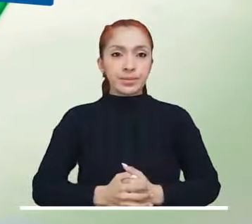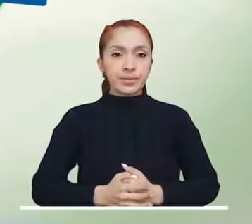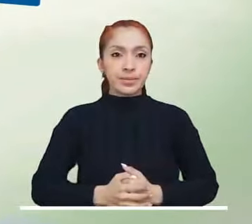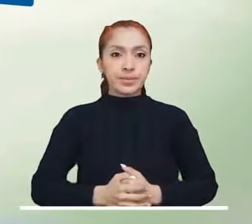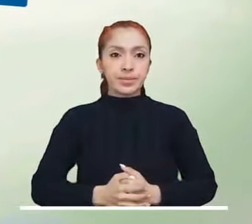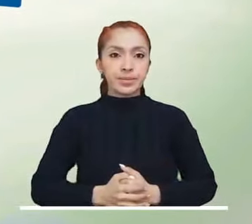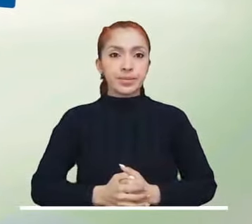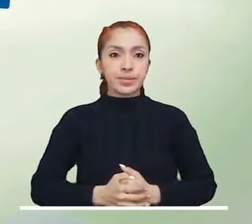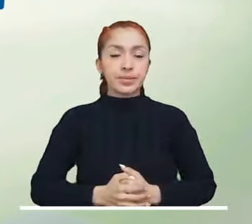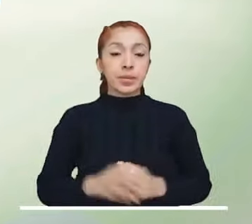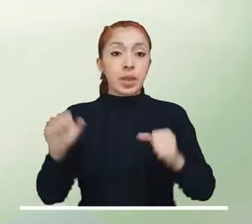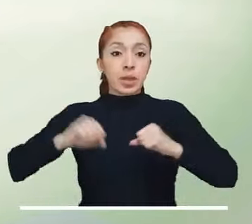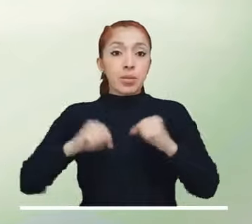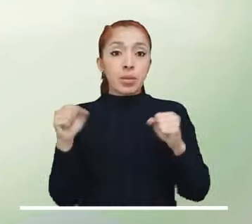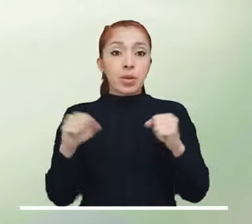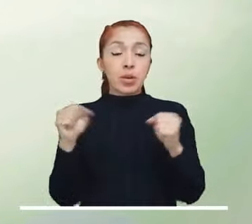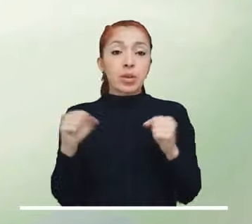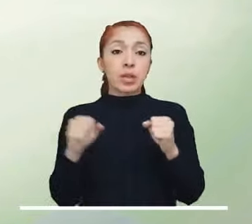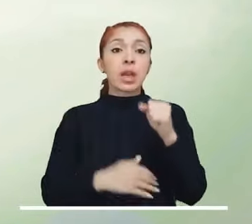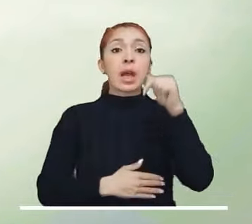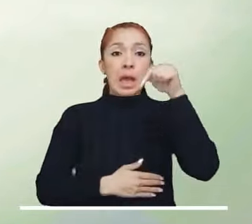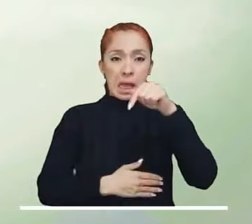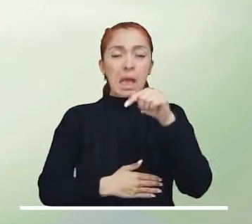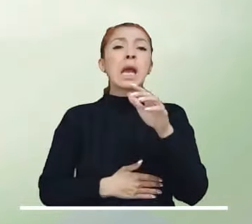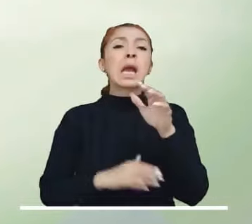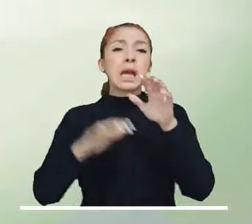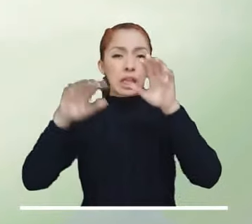centro y occidente de Caquetá.